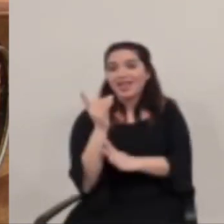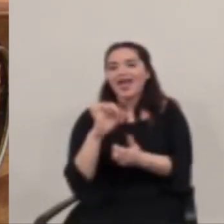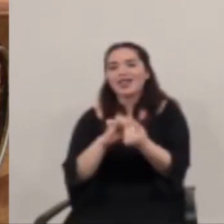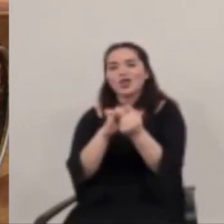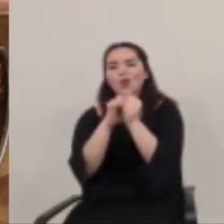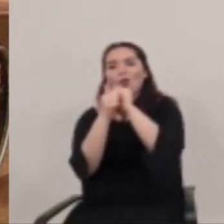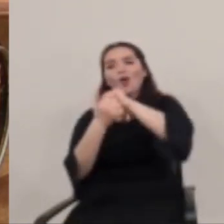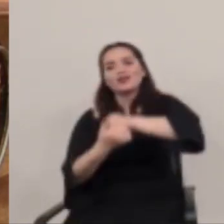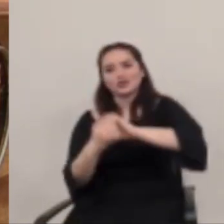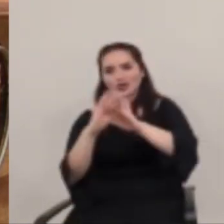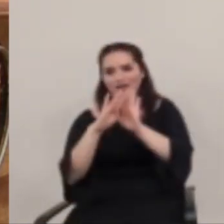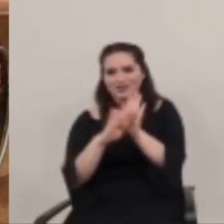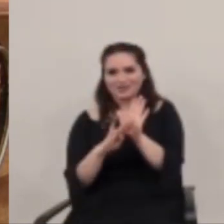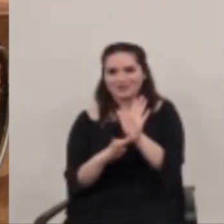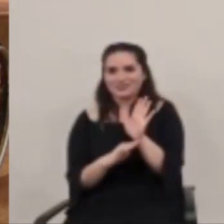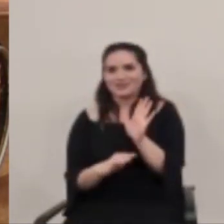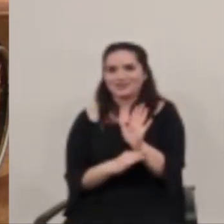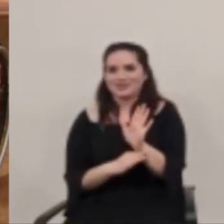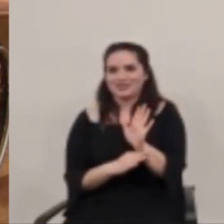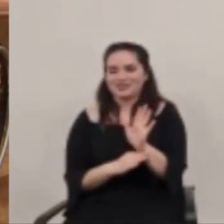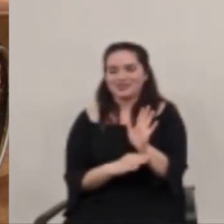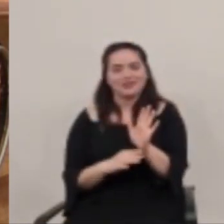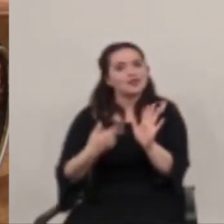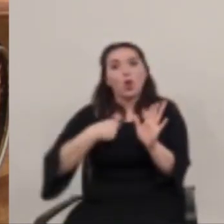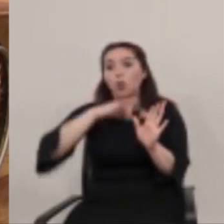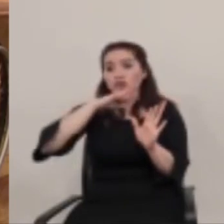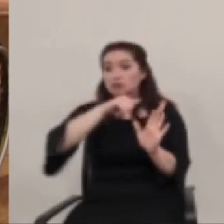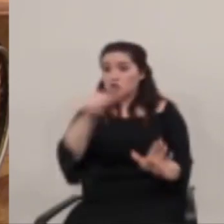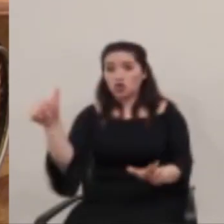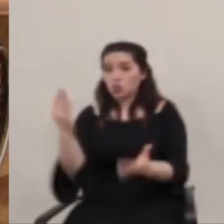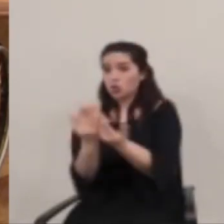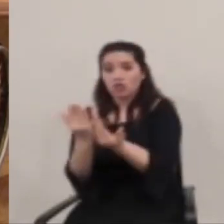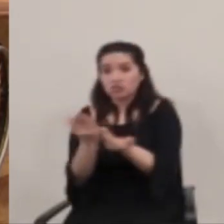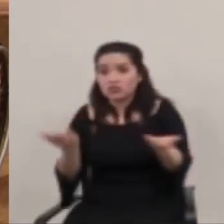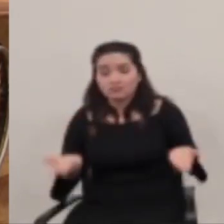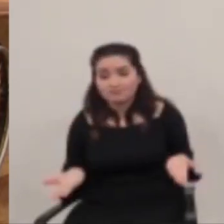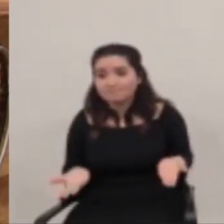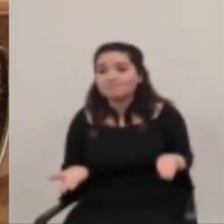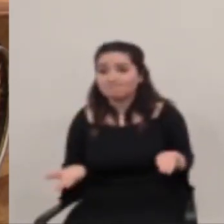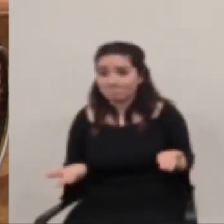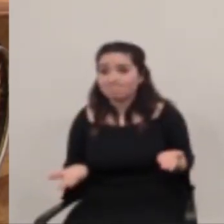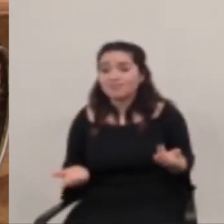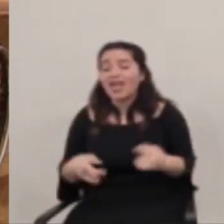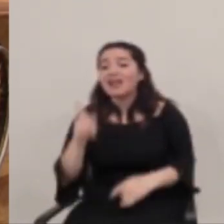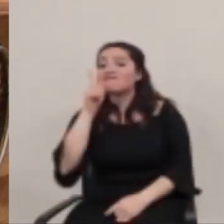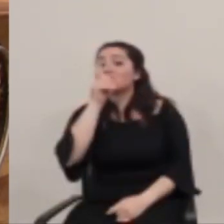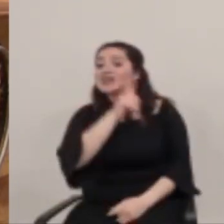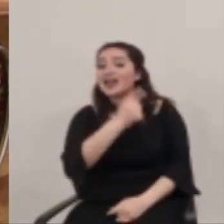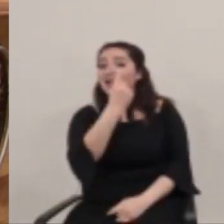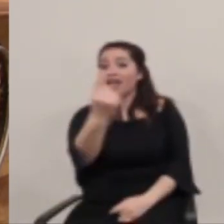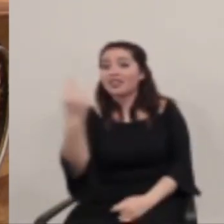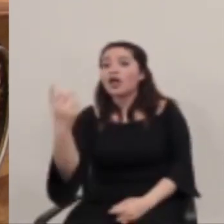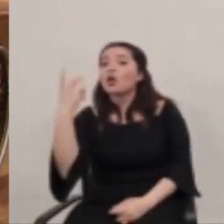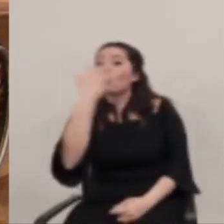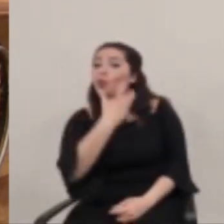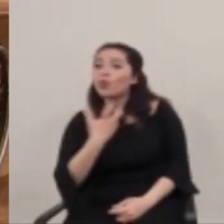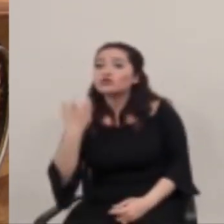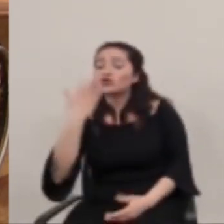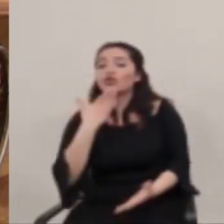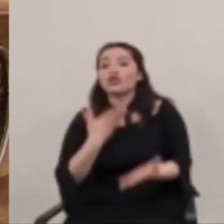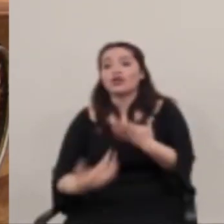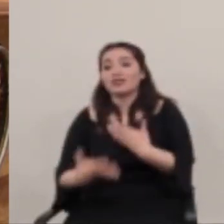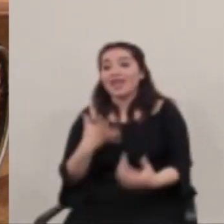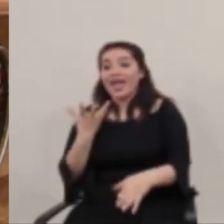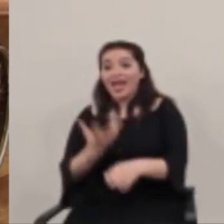adecuaciones curriculares que son útiles para todos los estudiantes y que al final... En cada curso, comparativamente donde hay un estudiante en